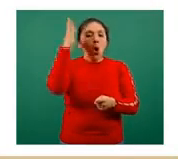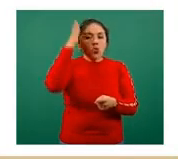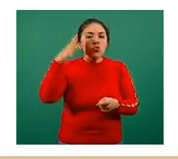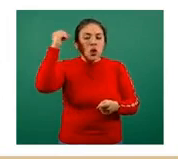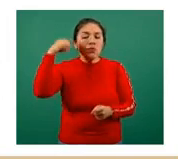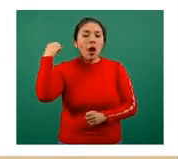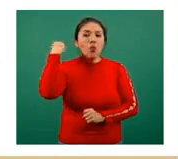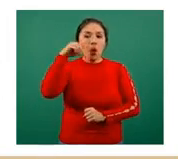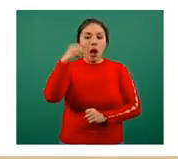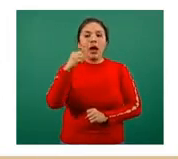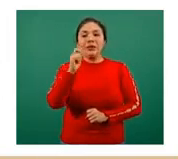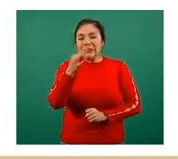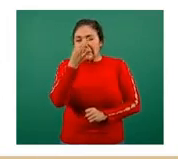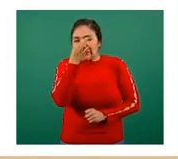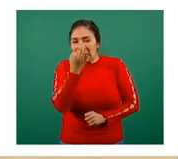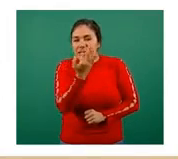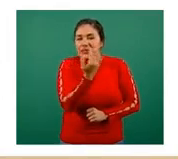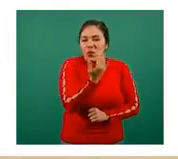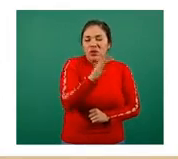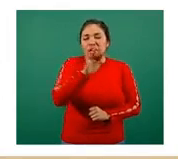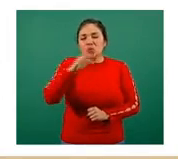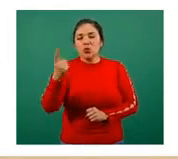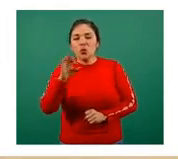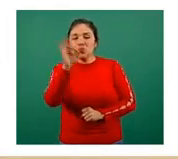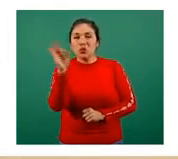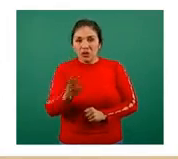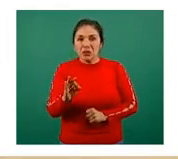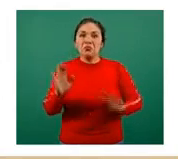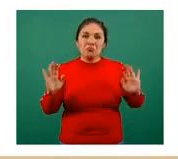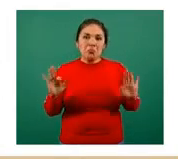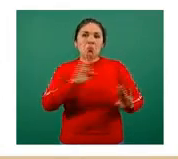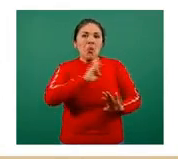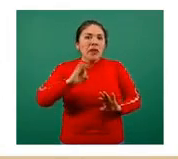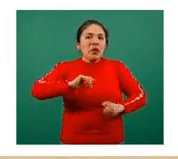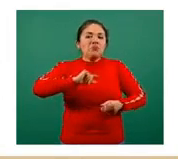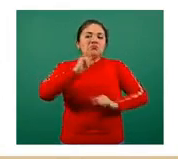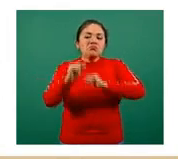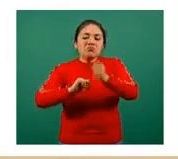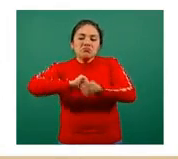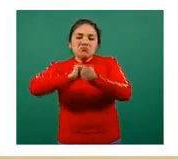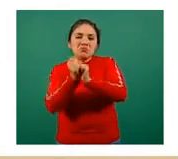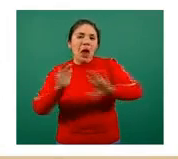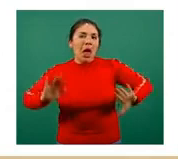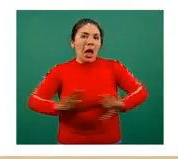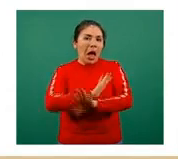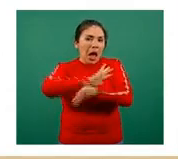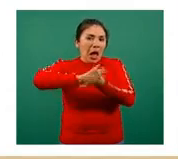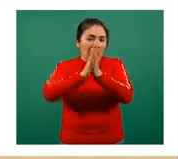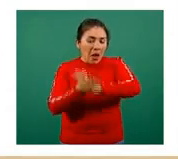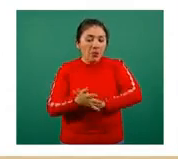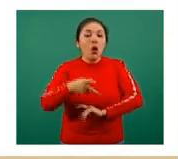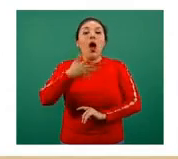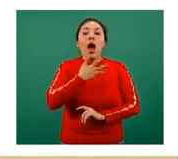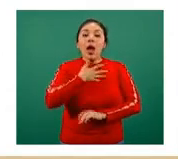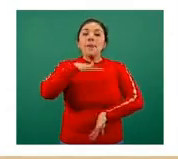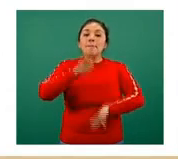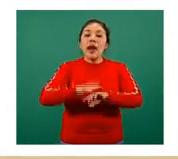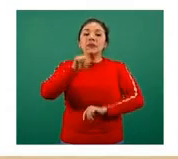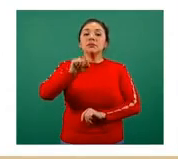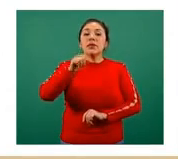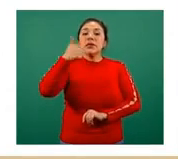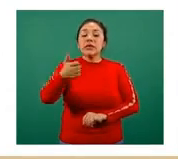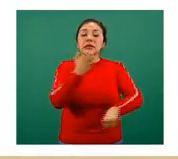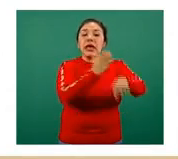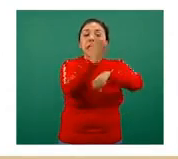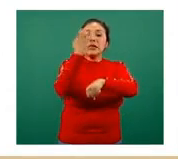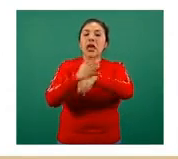ingresando con 50 y con 51%, y eso bueno puede ir cambiando también en los siguientes días, pero tenemos 26 entidades que tienen más